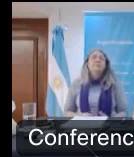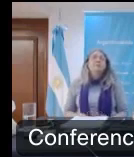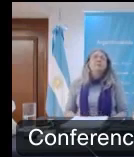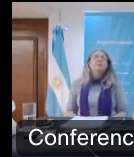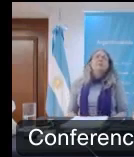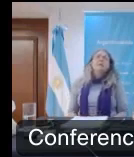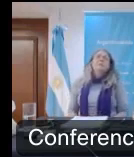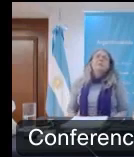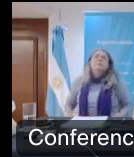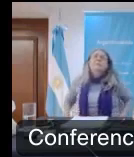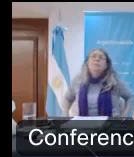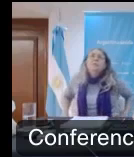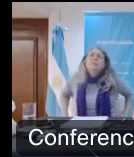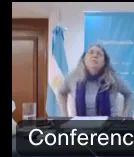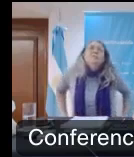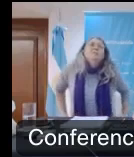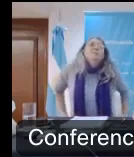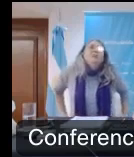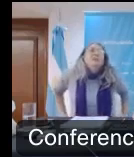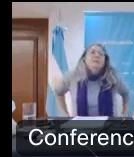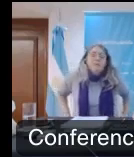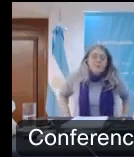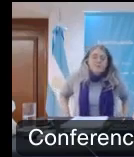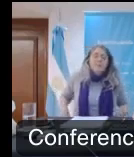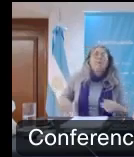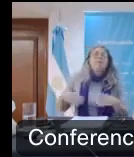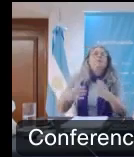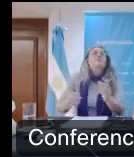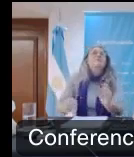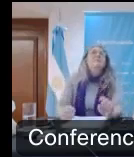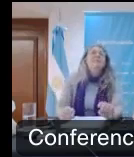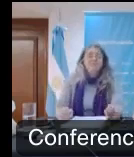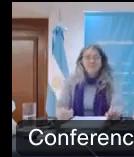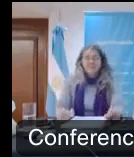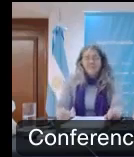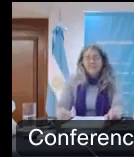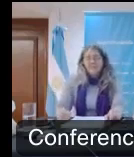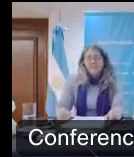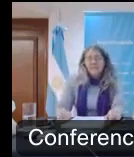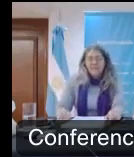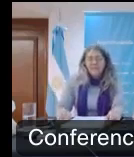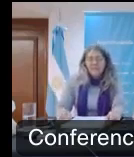las personas empiezan por una sustancia menos nociva